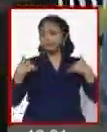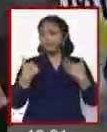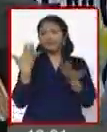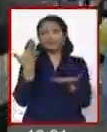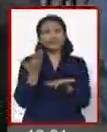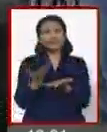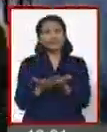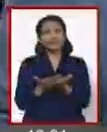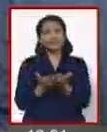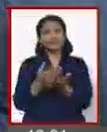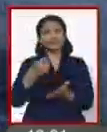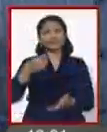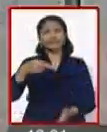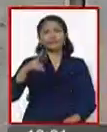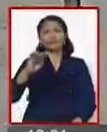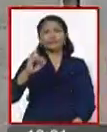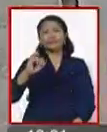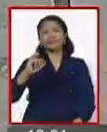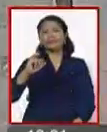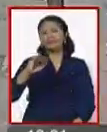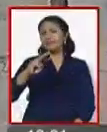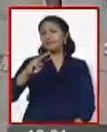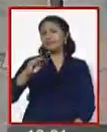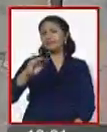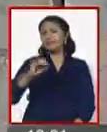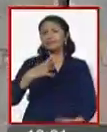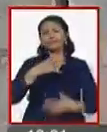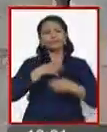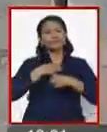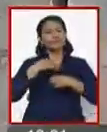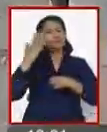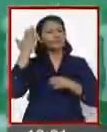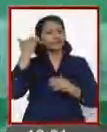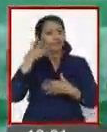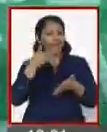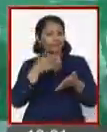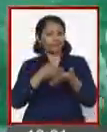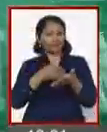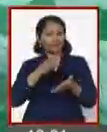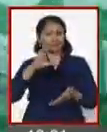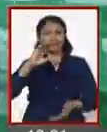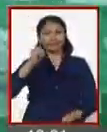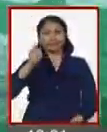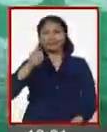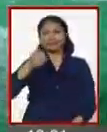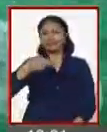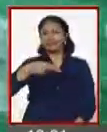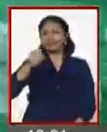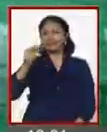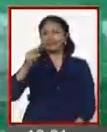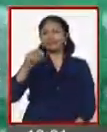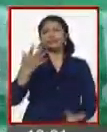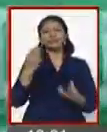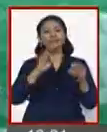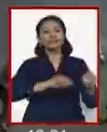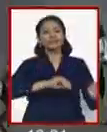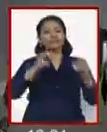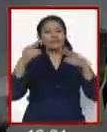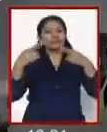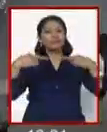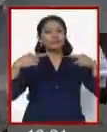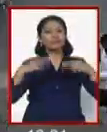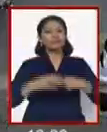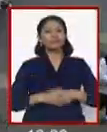aquí presentes los gremialistas en la protesta sobre este concejal Caguana que nos quiere hacer el traslado a la